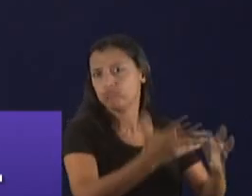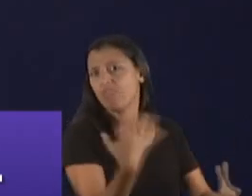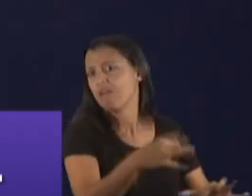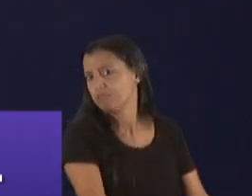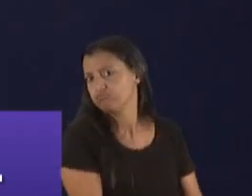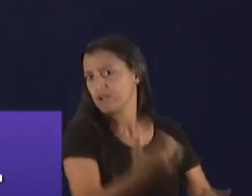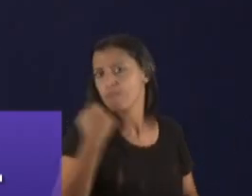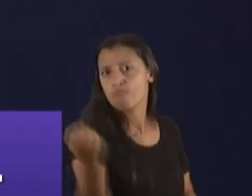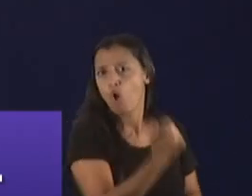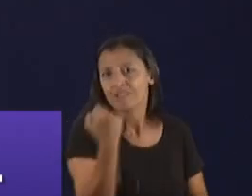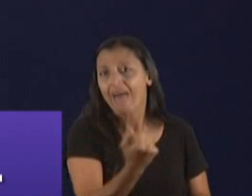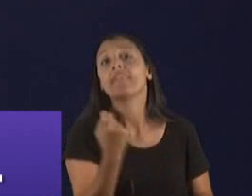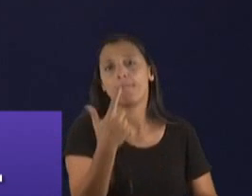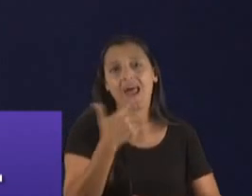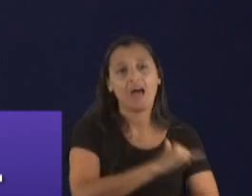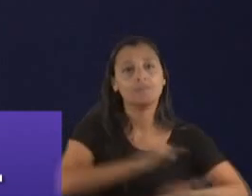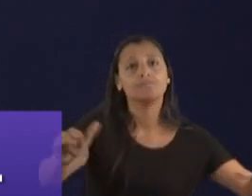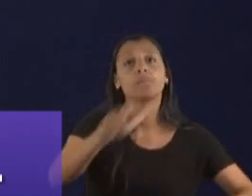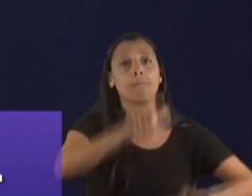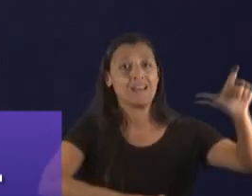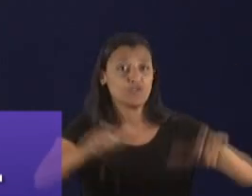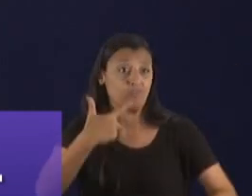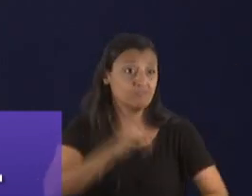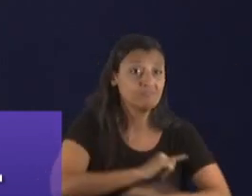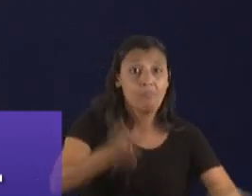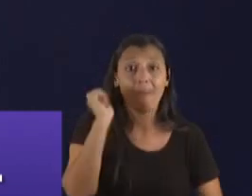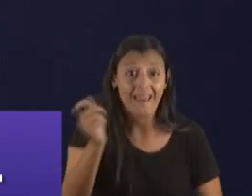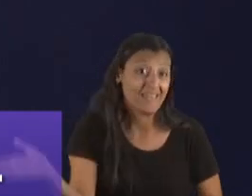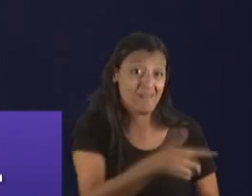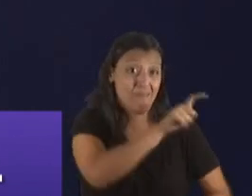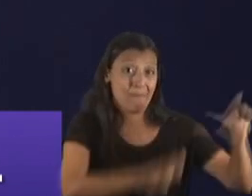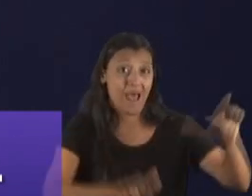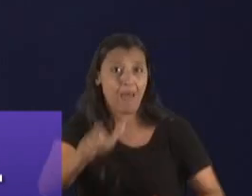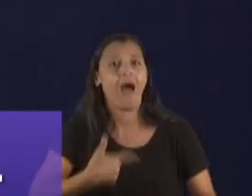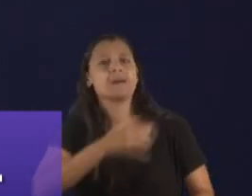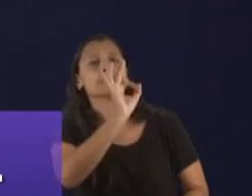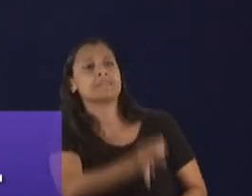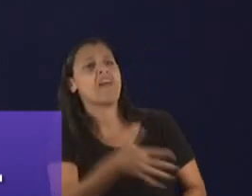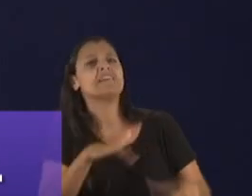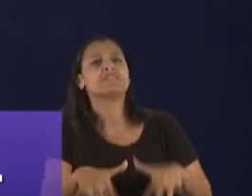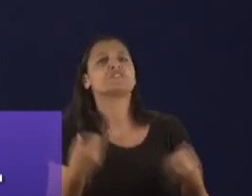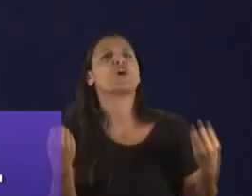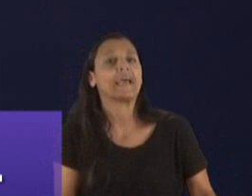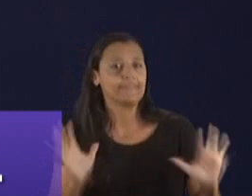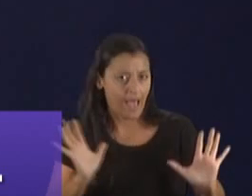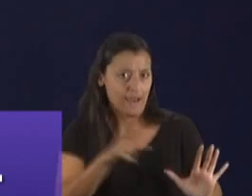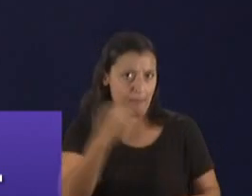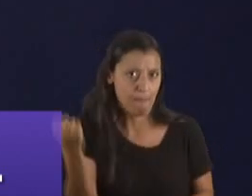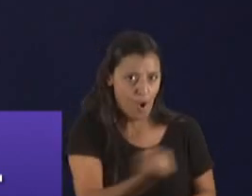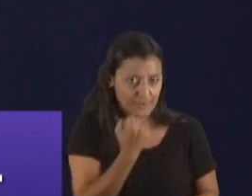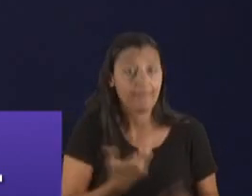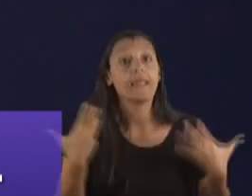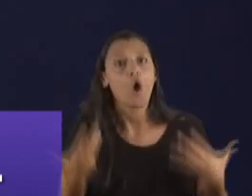comunicación para el ciudadano, ¿no? Que en definitiva comunicamos para eso, para que el ciudadano esté al tanto de todo lo que ocurre. Y por supuesto que si